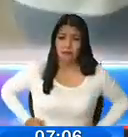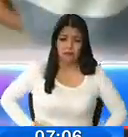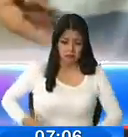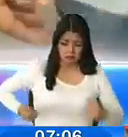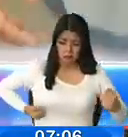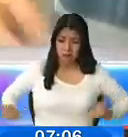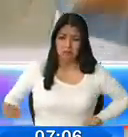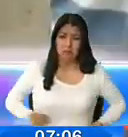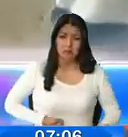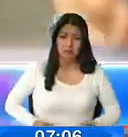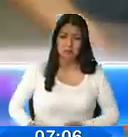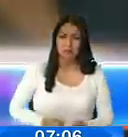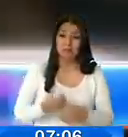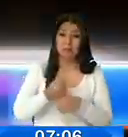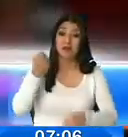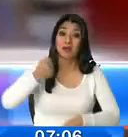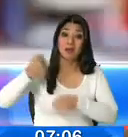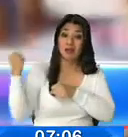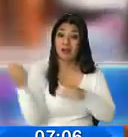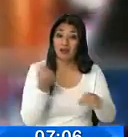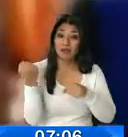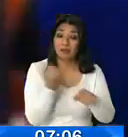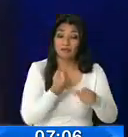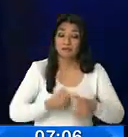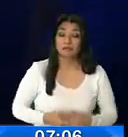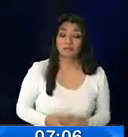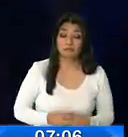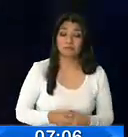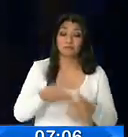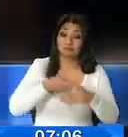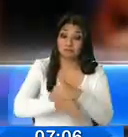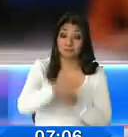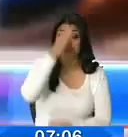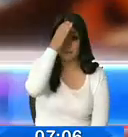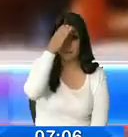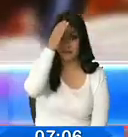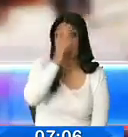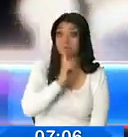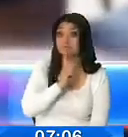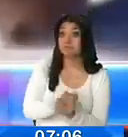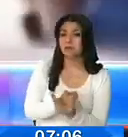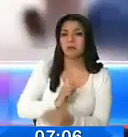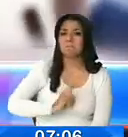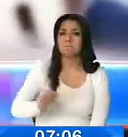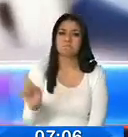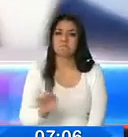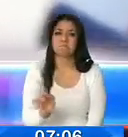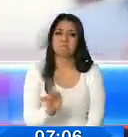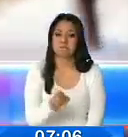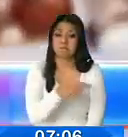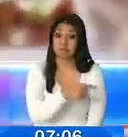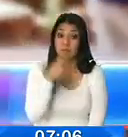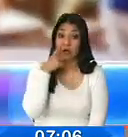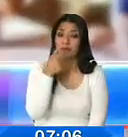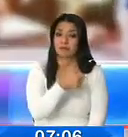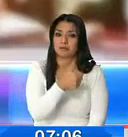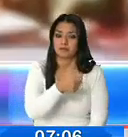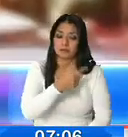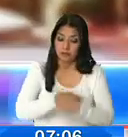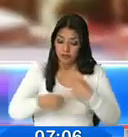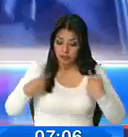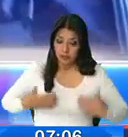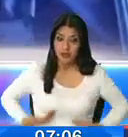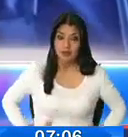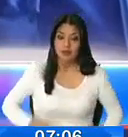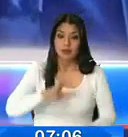es golpeado con palo. En la clínica rechazan estas acusaciones. Él presenta las heridas, los hematomas, porque